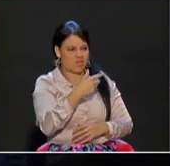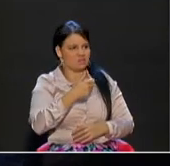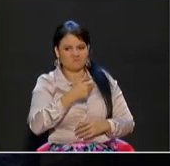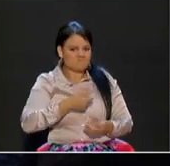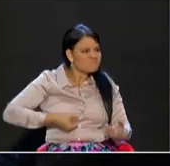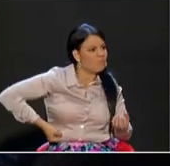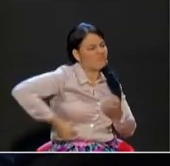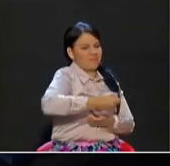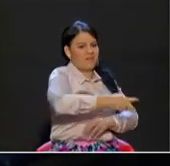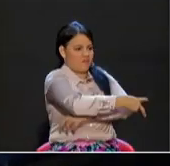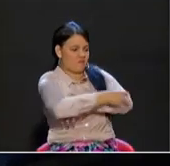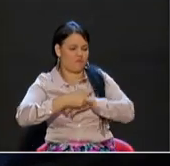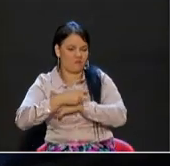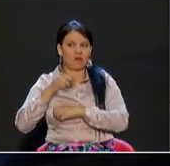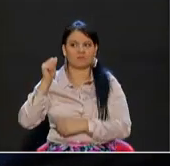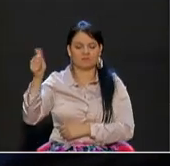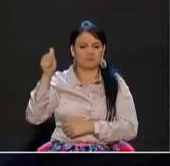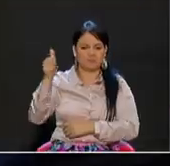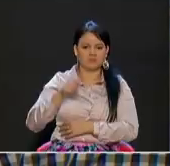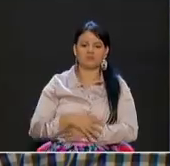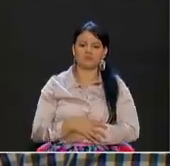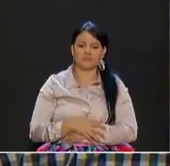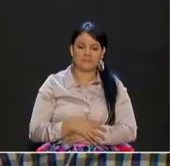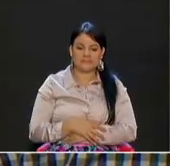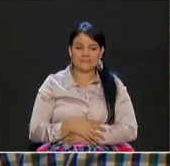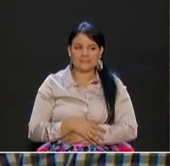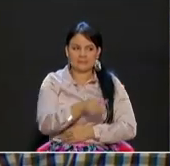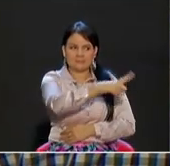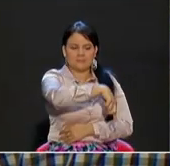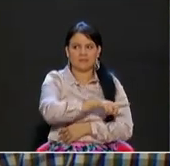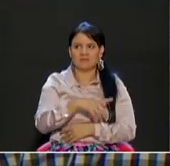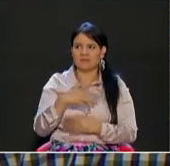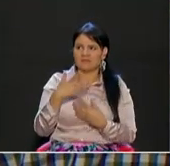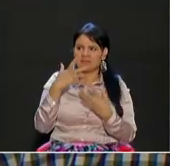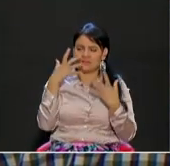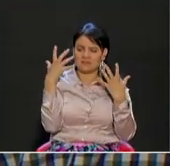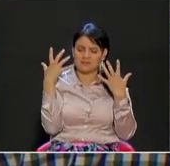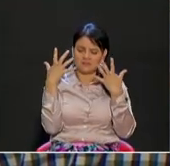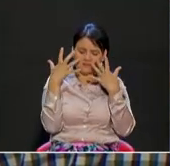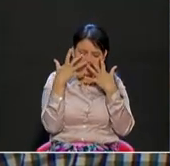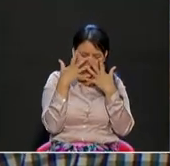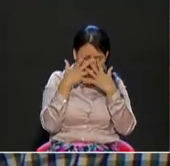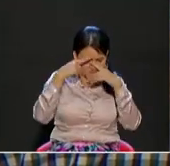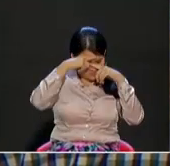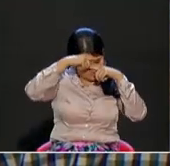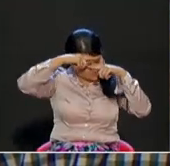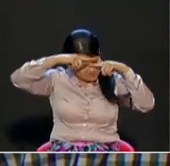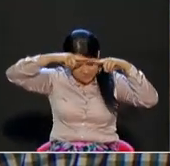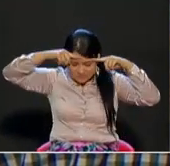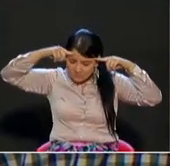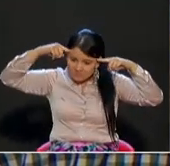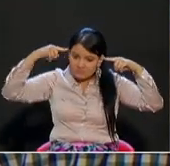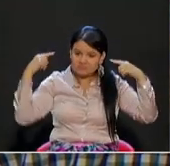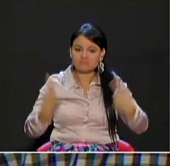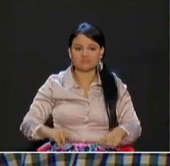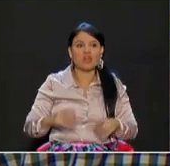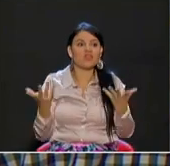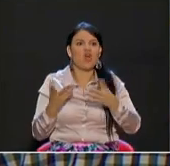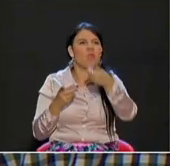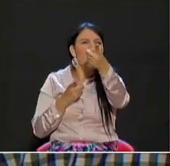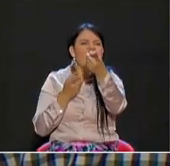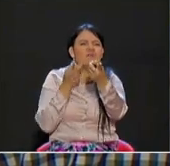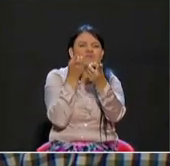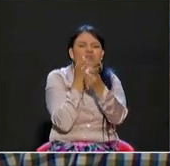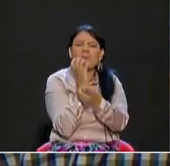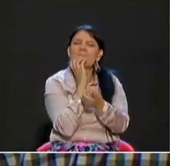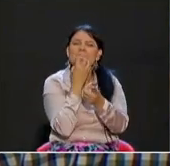eso es algo que tiene a la gente en medellín y antioquia hasta la coronilla me lo contaron en el belén rincón hace poco